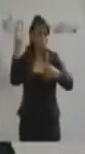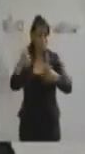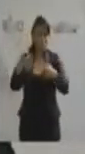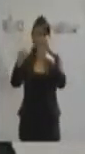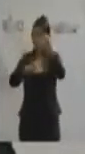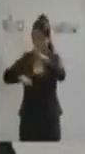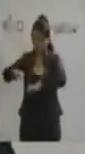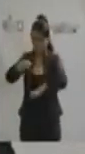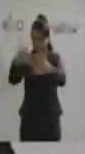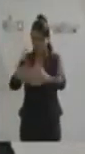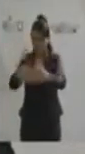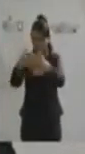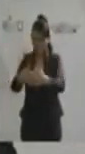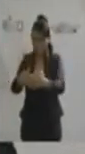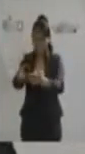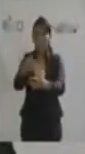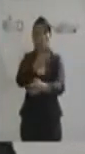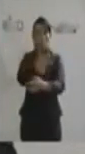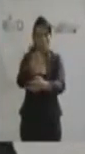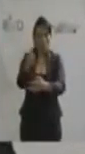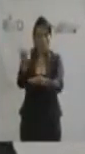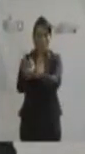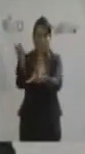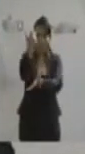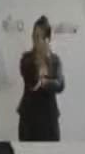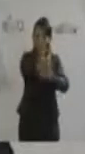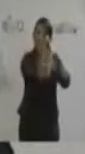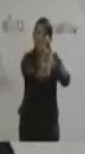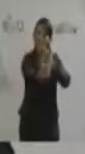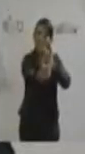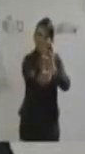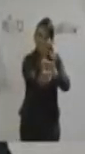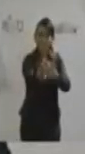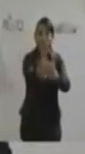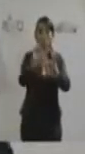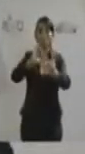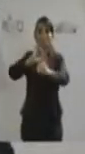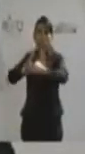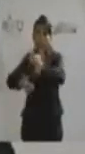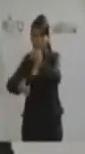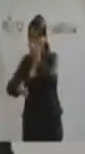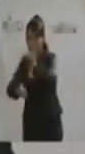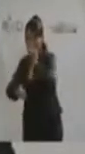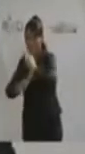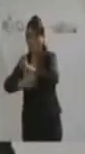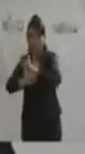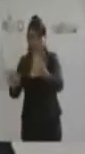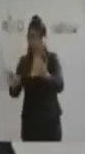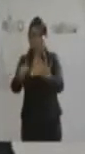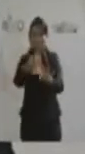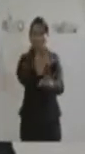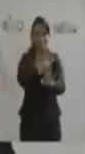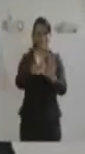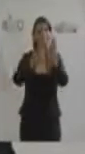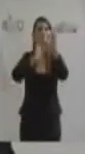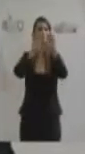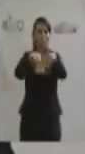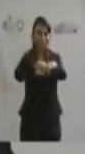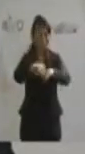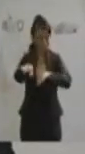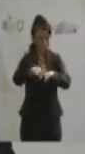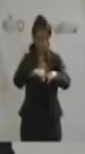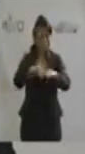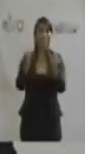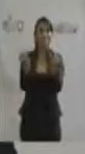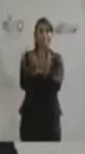generen empleos, empleos bien pagados, para que te puedas ocupar cuando termines tus estudios. Vamos a generar centros deportivos para